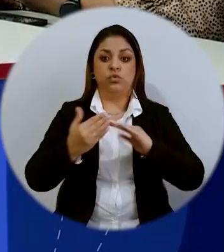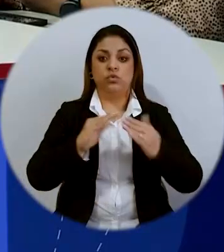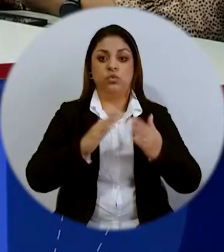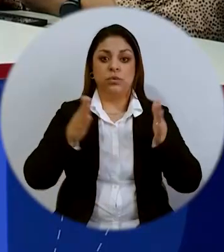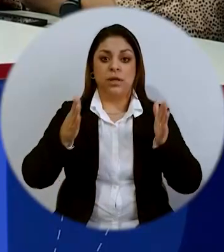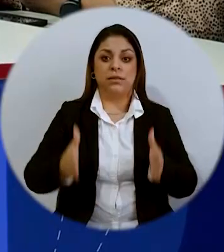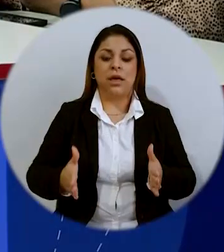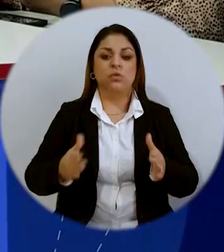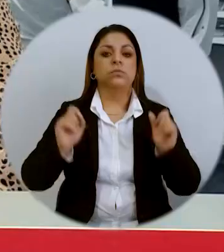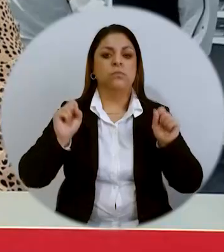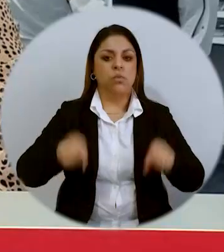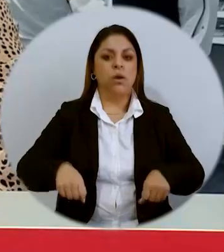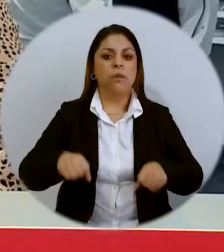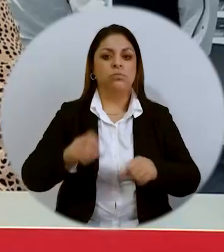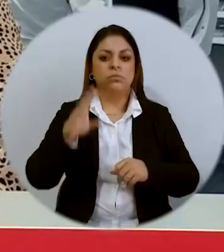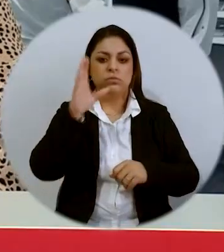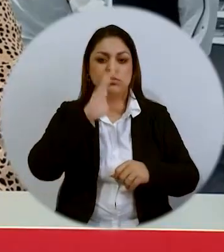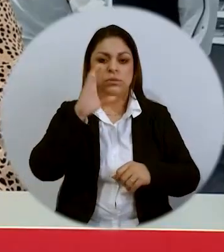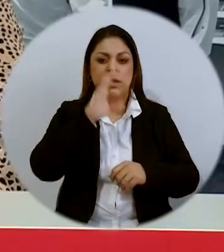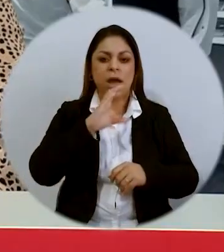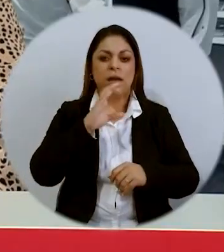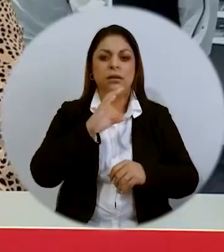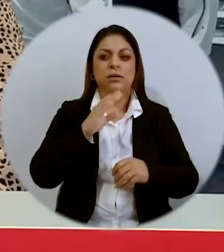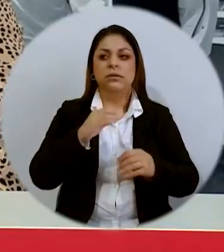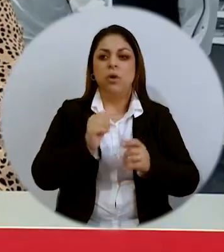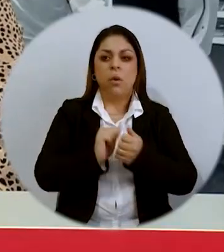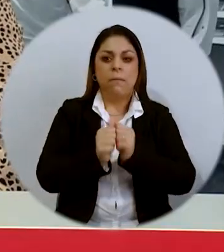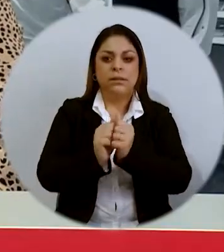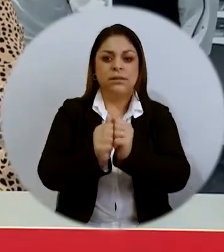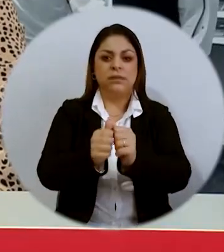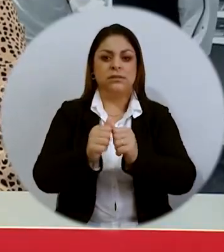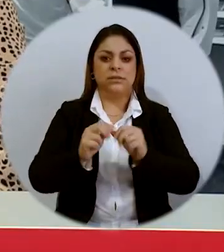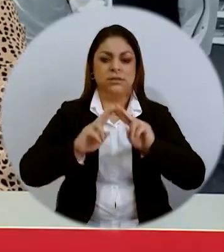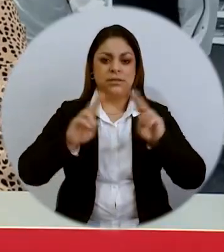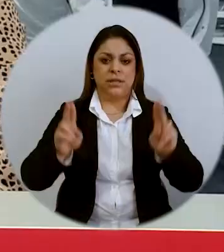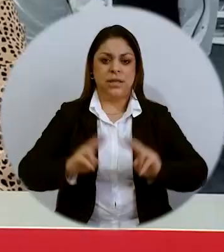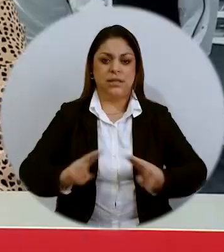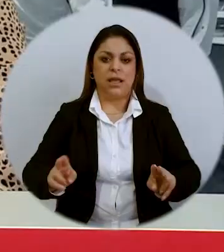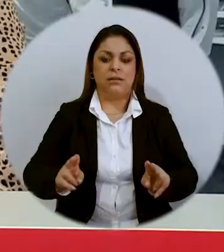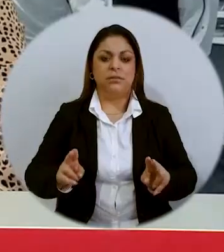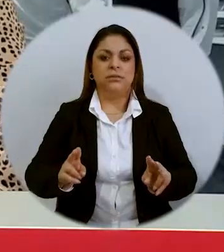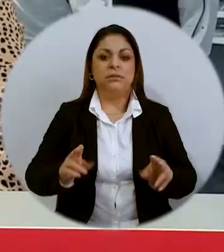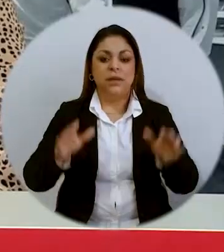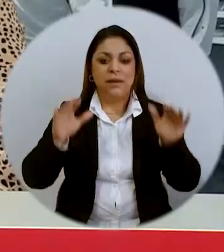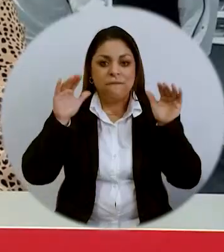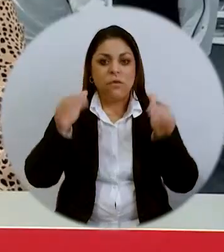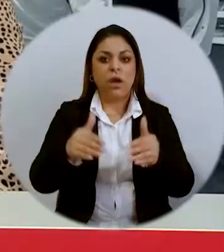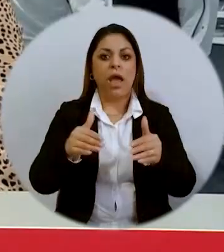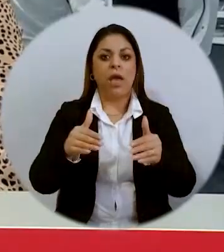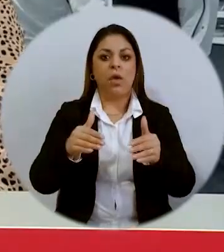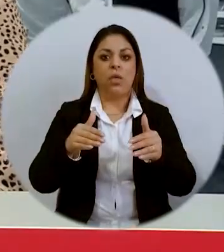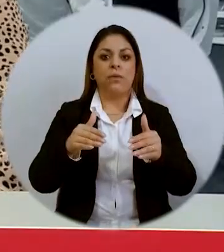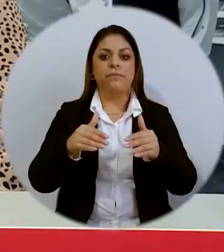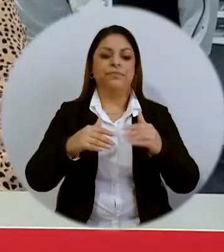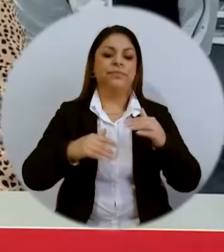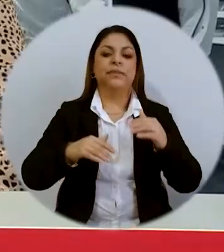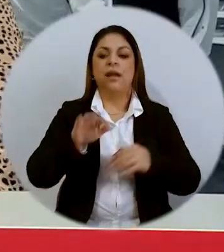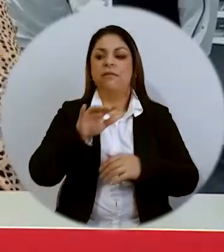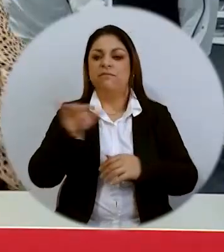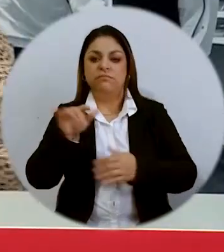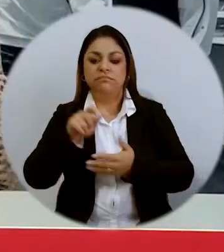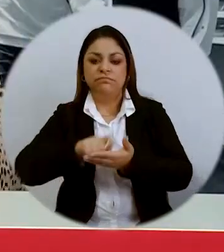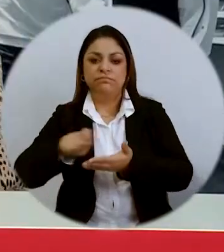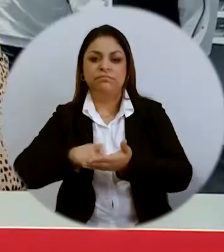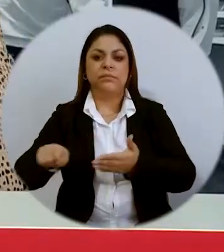podamos desarrollar mayores competencias digitales. Y hay muchos enfocados a alfabetización digital